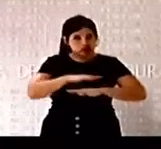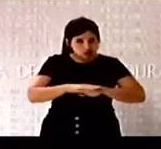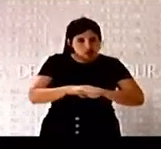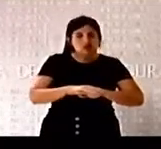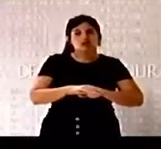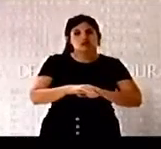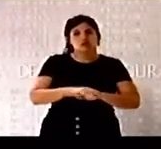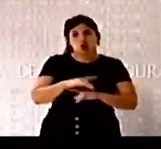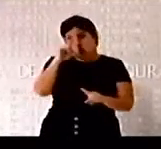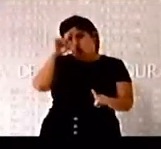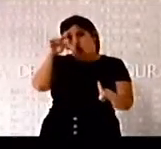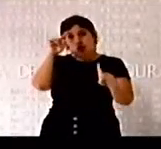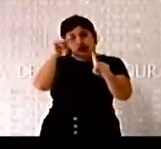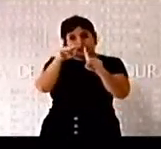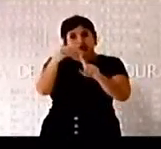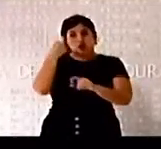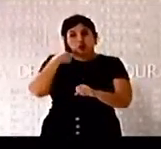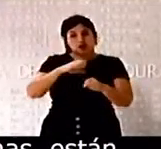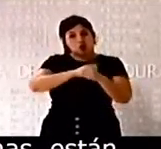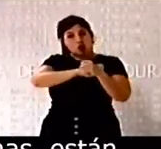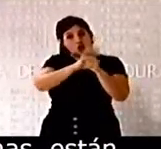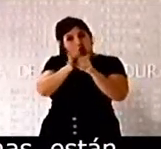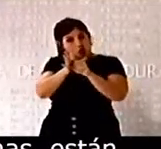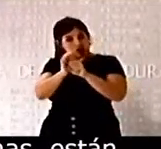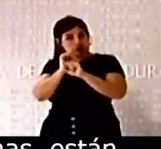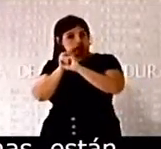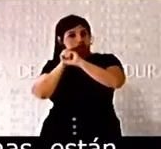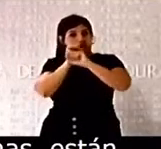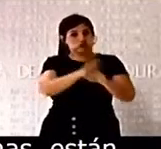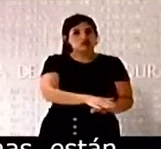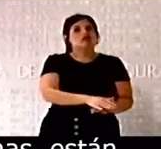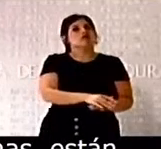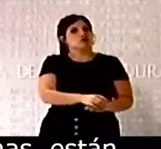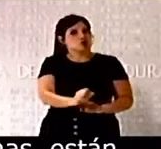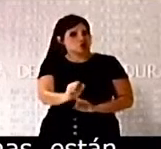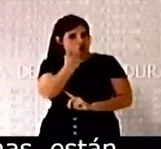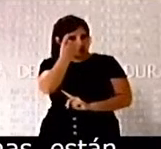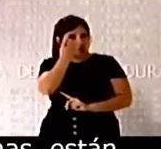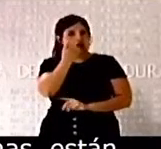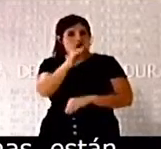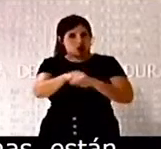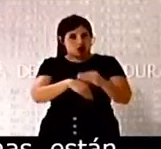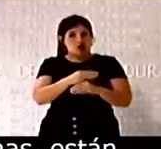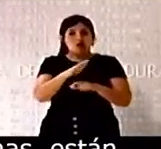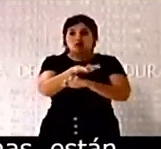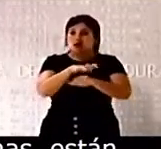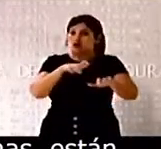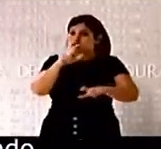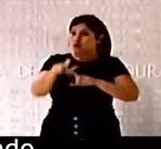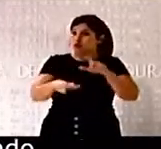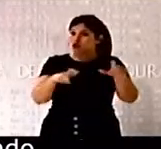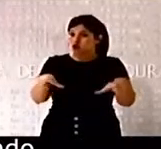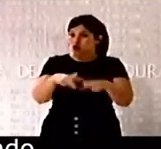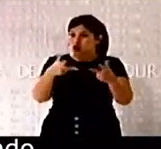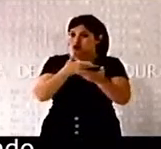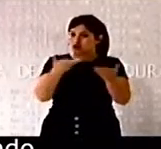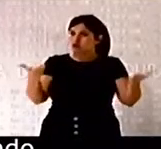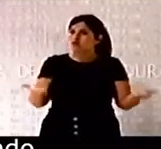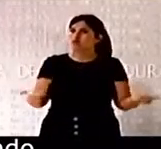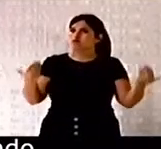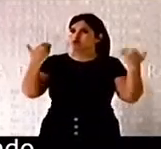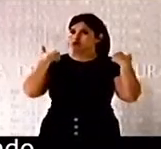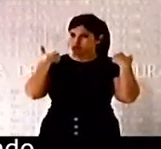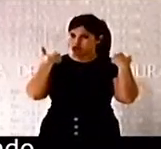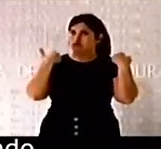su objetivo de vencer al virus, están siendo responsables en la mayoría de los casos y, por lo